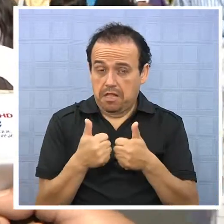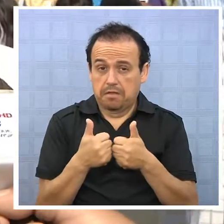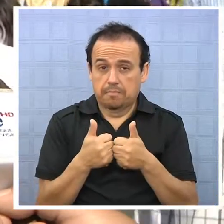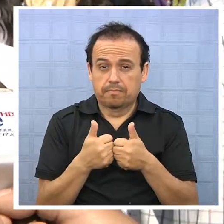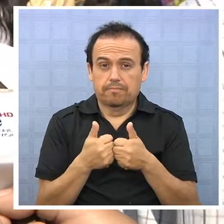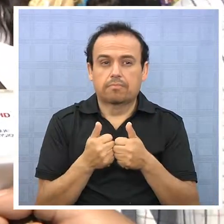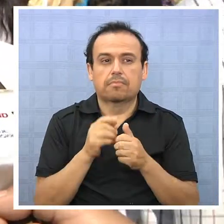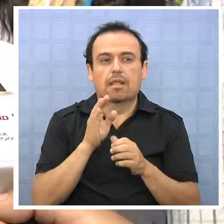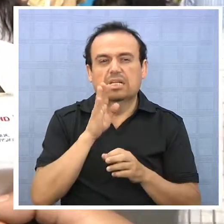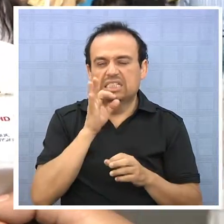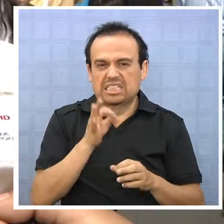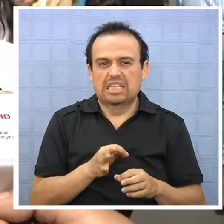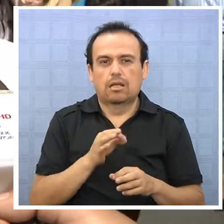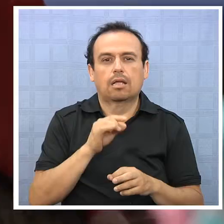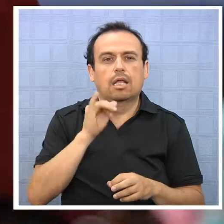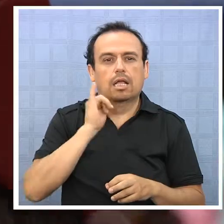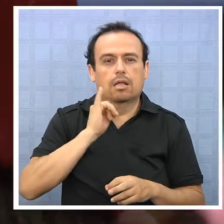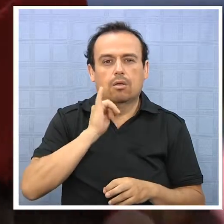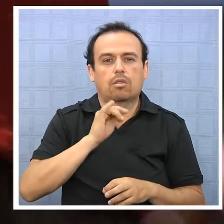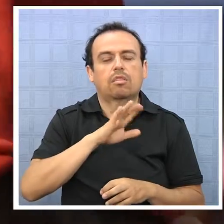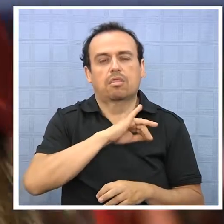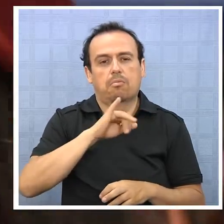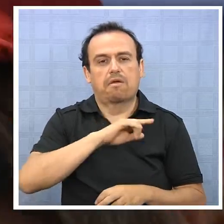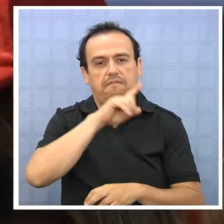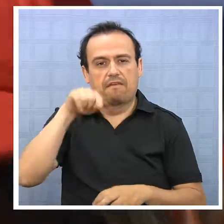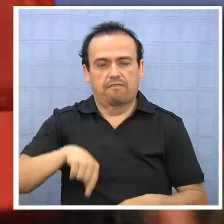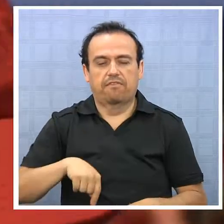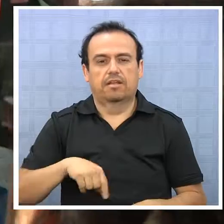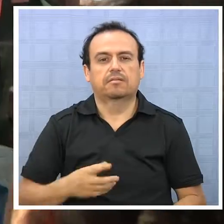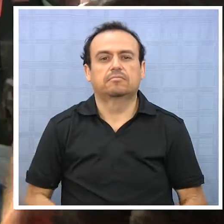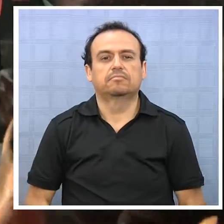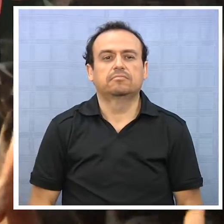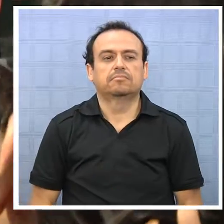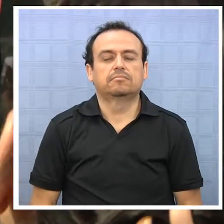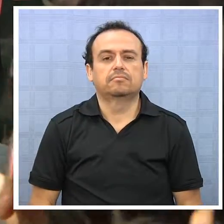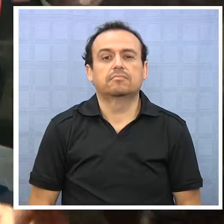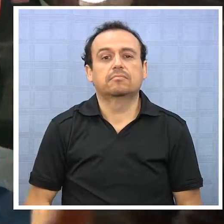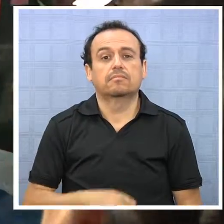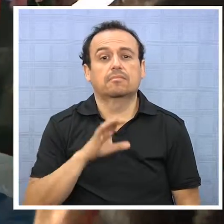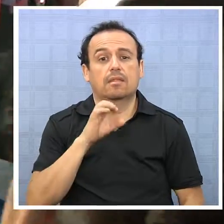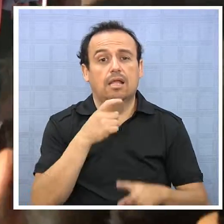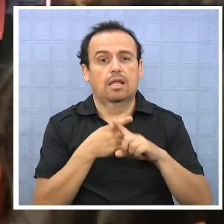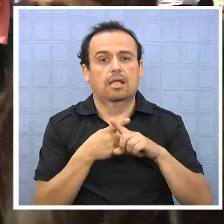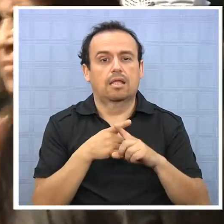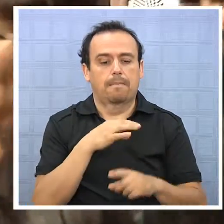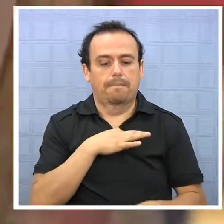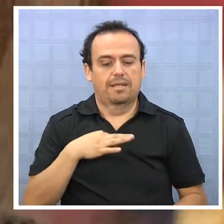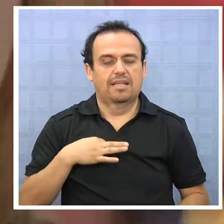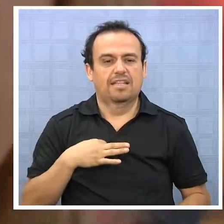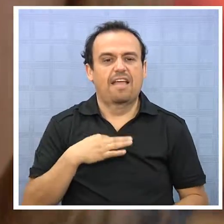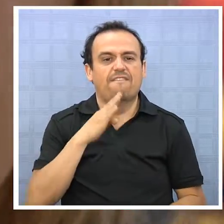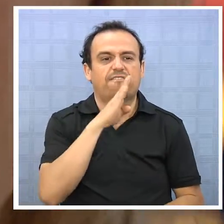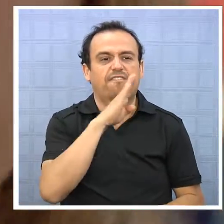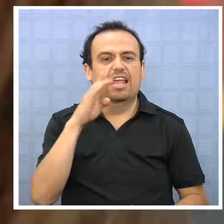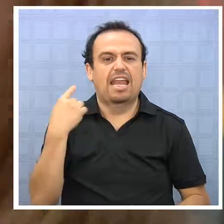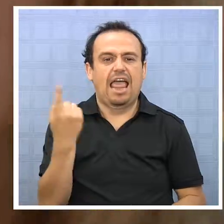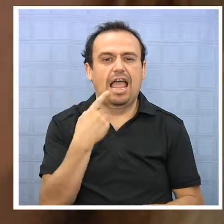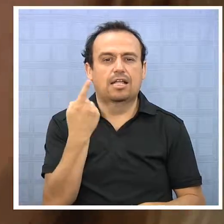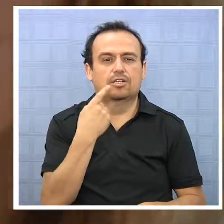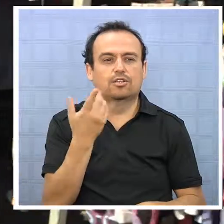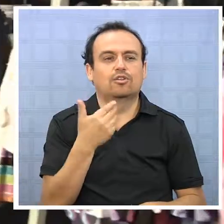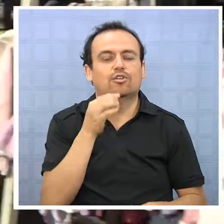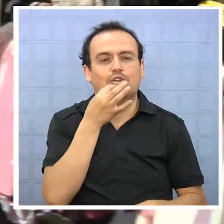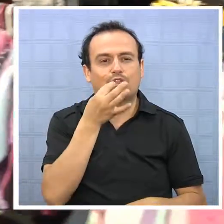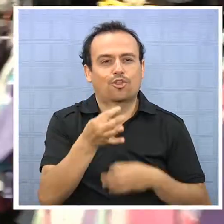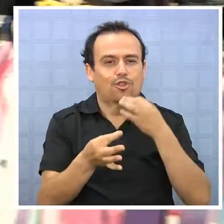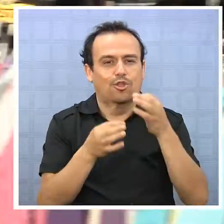venido antes de la por seguro que Quique es uno de los puntos a los cuales va a llegar la exministra de bienes nacionales analizó el presente de la campaña